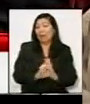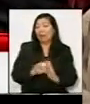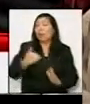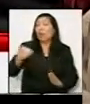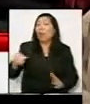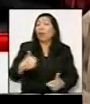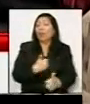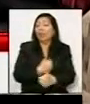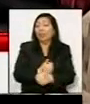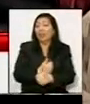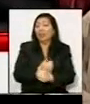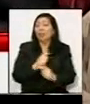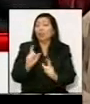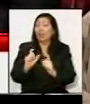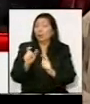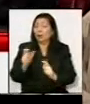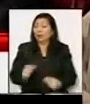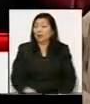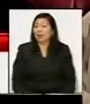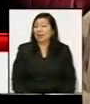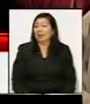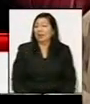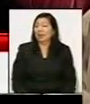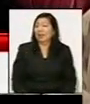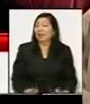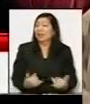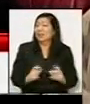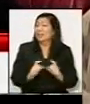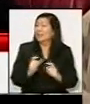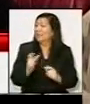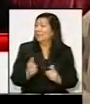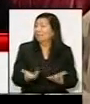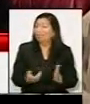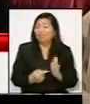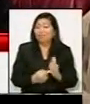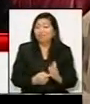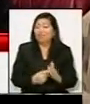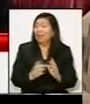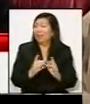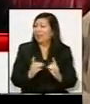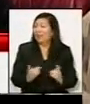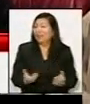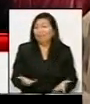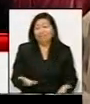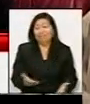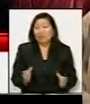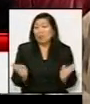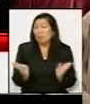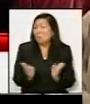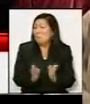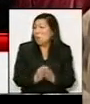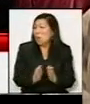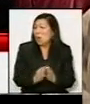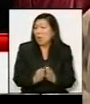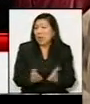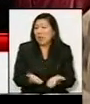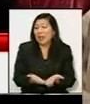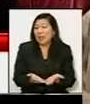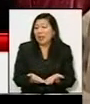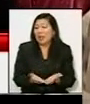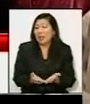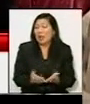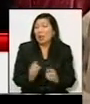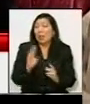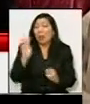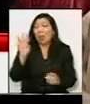de lurigancho debería tener su congresista pero ese tipo de congresista el que representa distritos uninominales pequeños funciona en lugares como